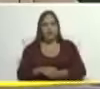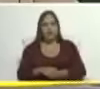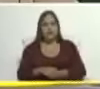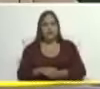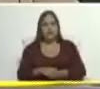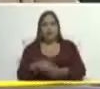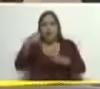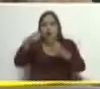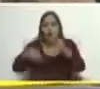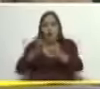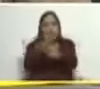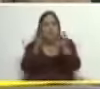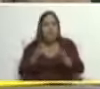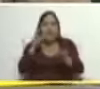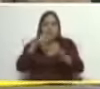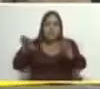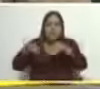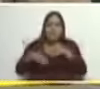y otros elementos